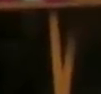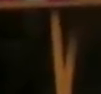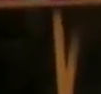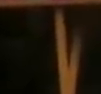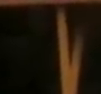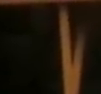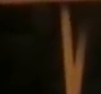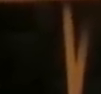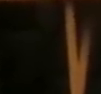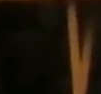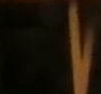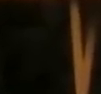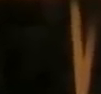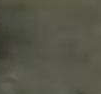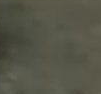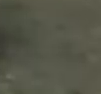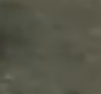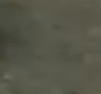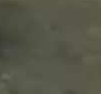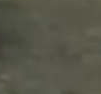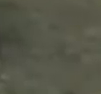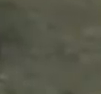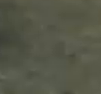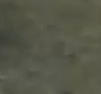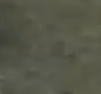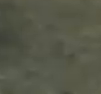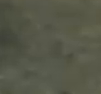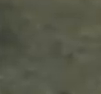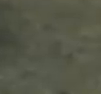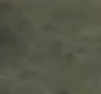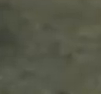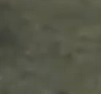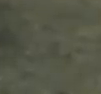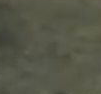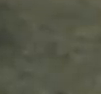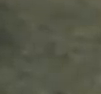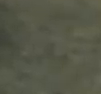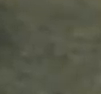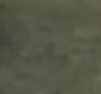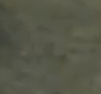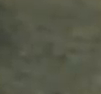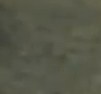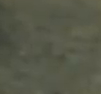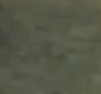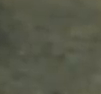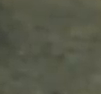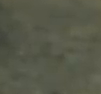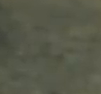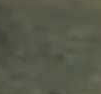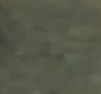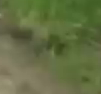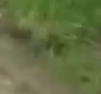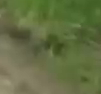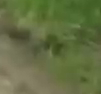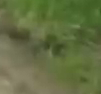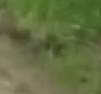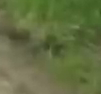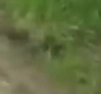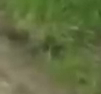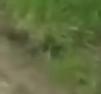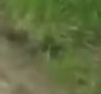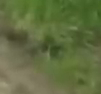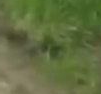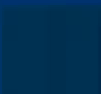Queman dos volquetas en Esmeraldas. Producto de ello, un conductor falleció y otro resultó herido. La policía investiga ese mortal